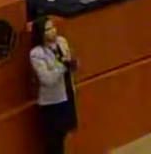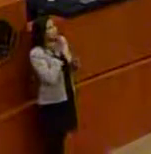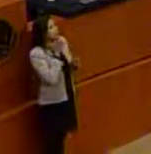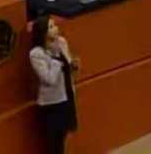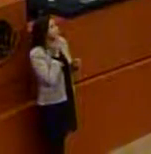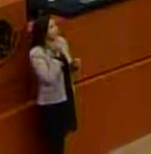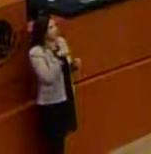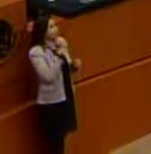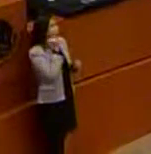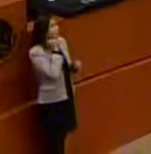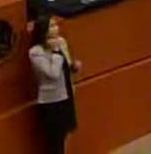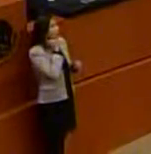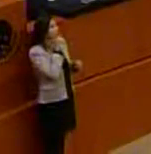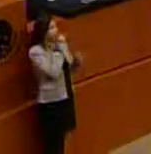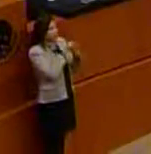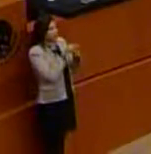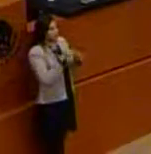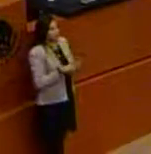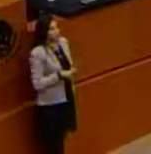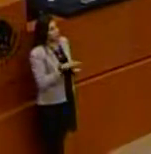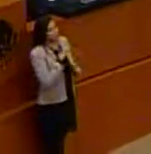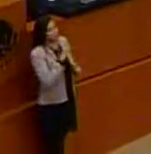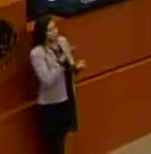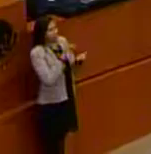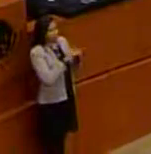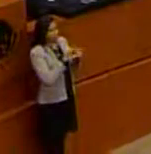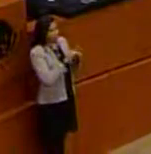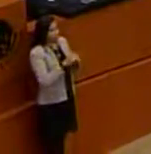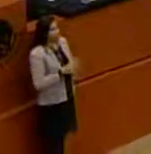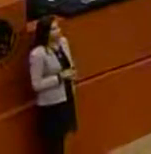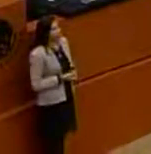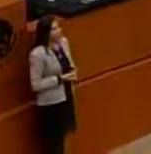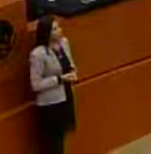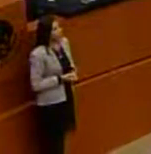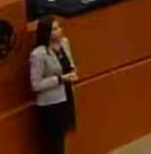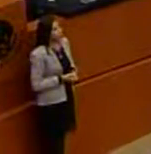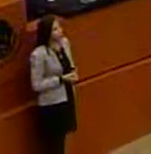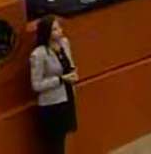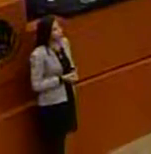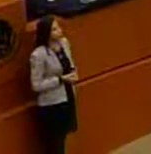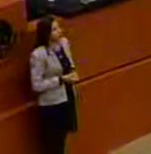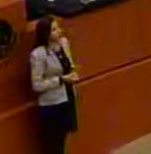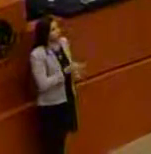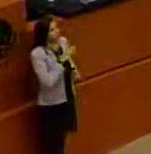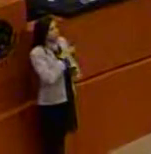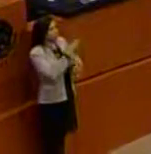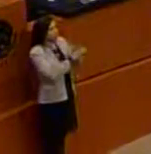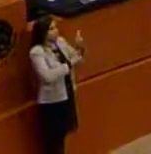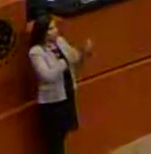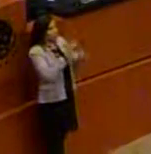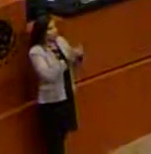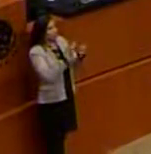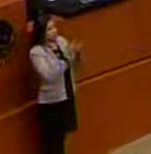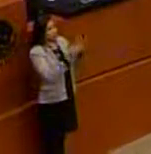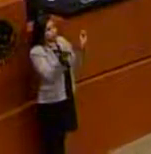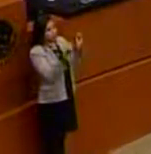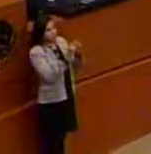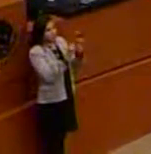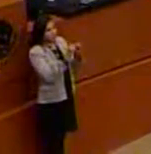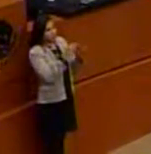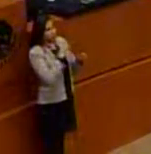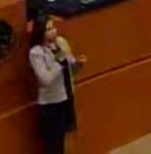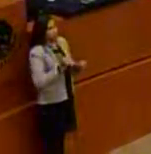Congreso mexicano y el Senado en lo particular que nos ha invitado, pues puedan avanzar en esta